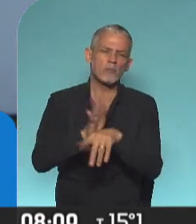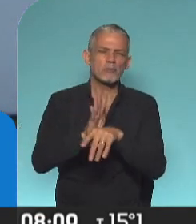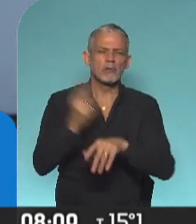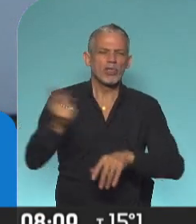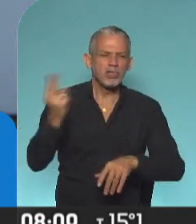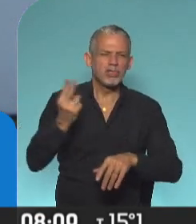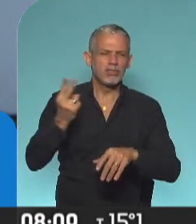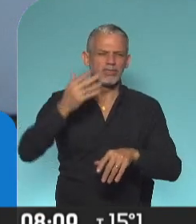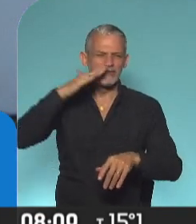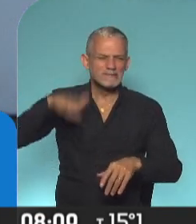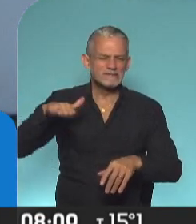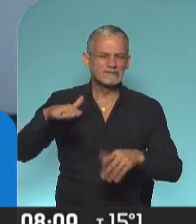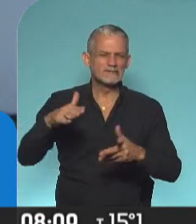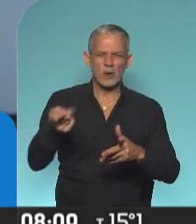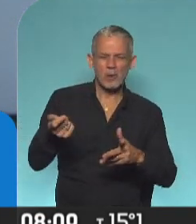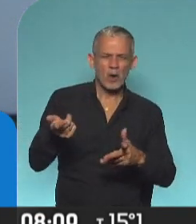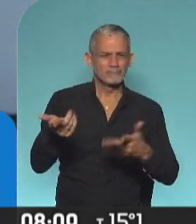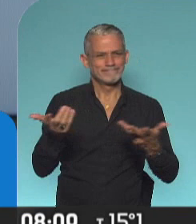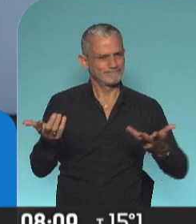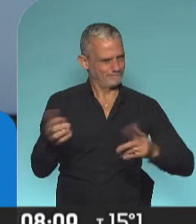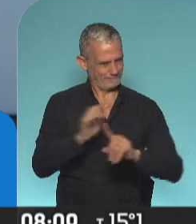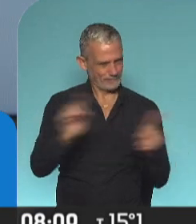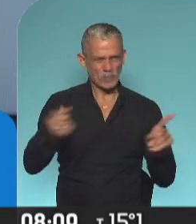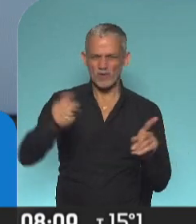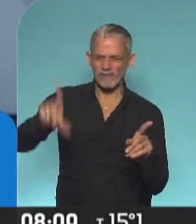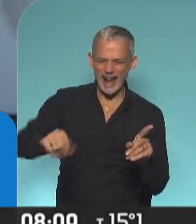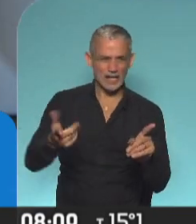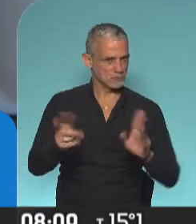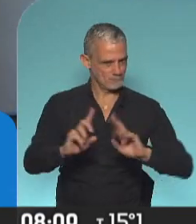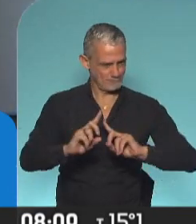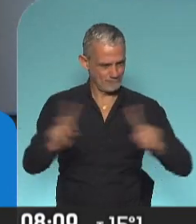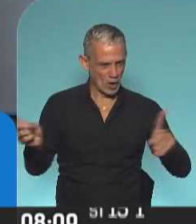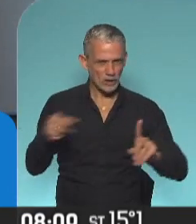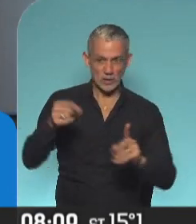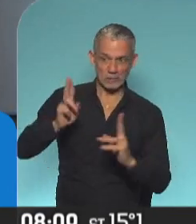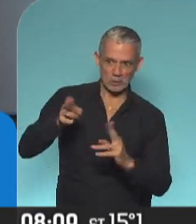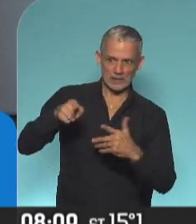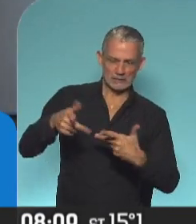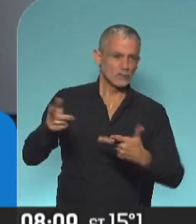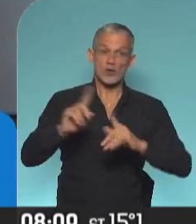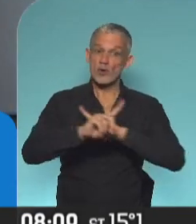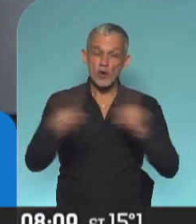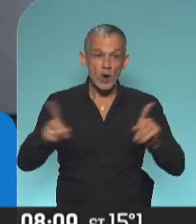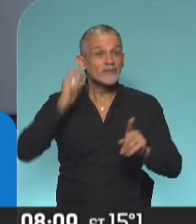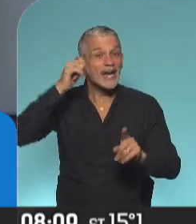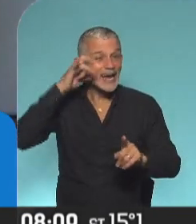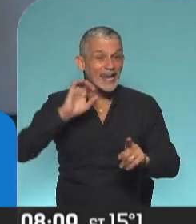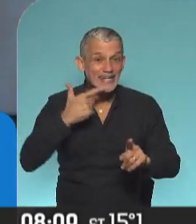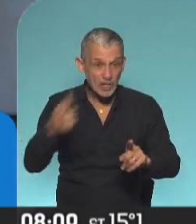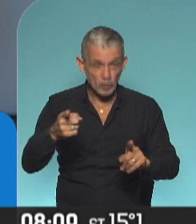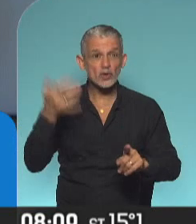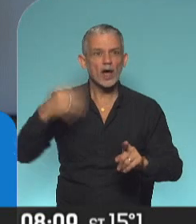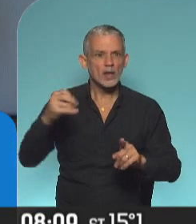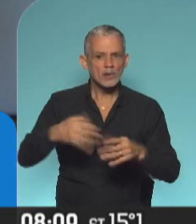mala calidad o son pocos o, digamos, son lo que no debemos consumir, sino que al contrario, los medicamentos genéricos son aquellos